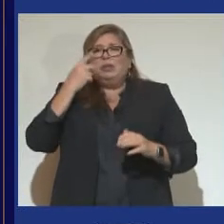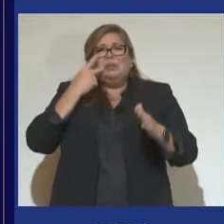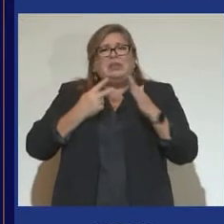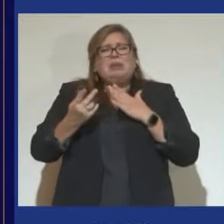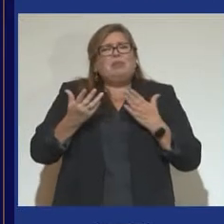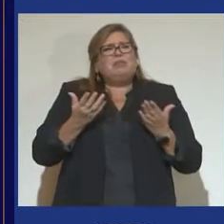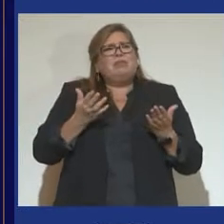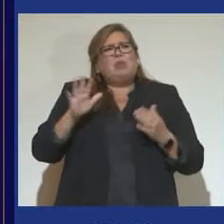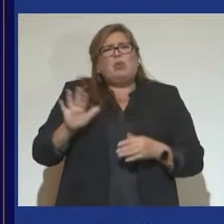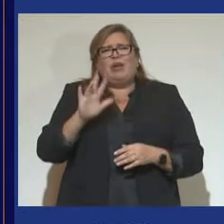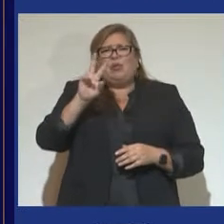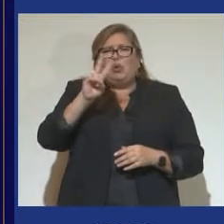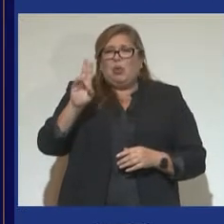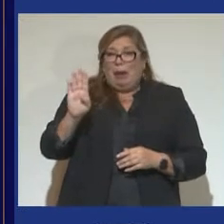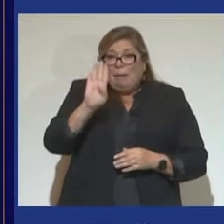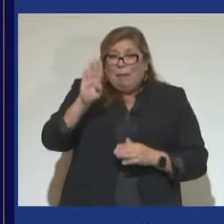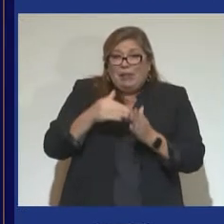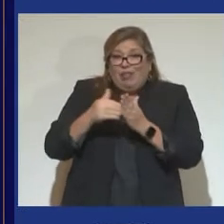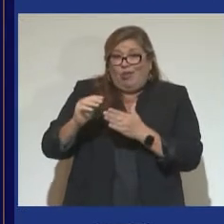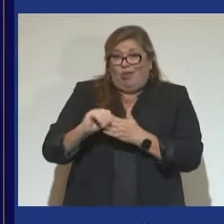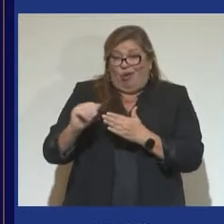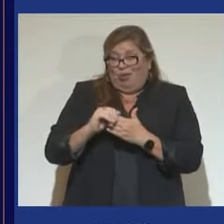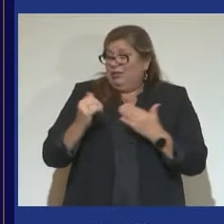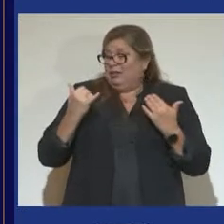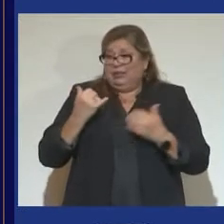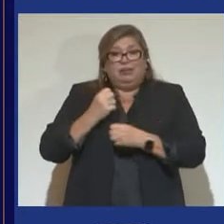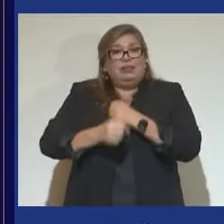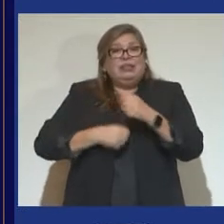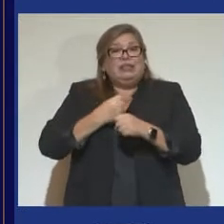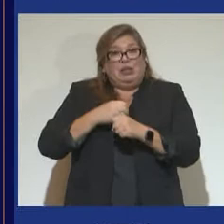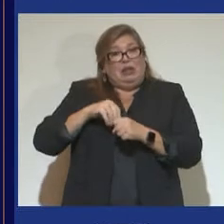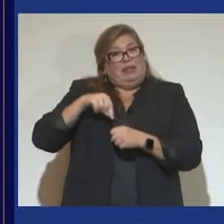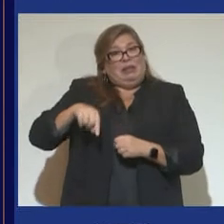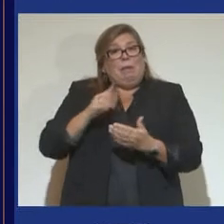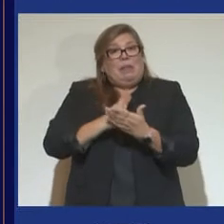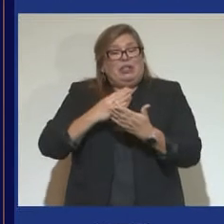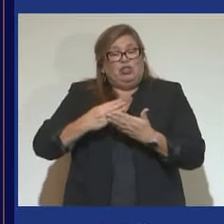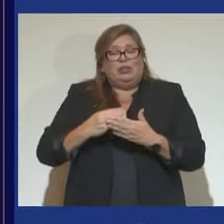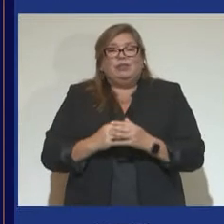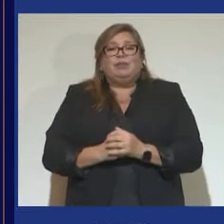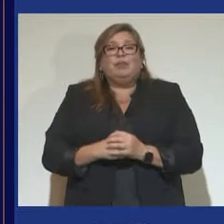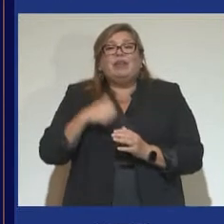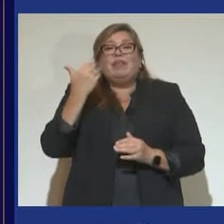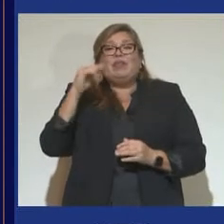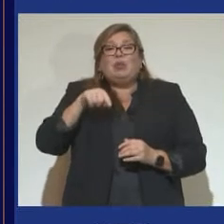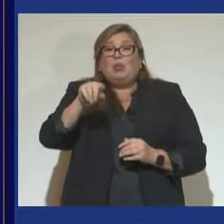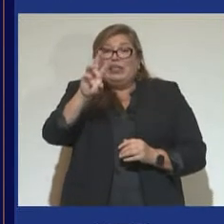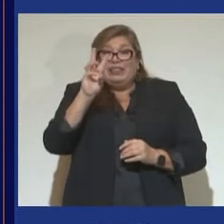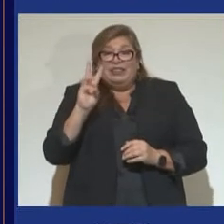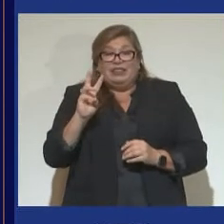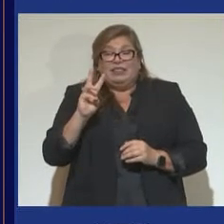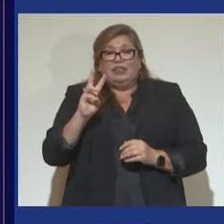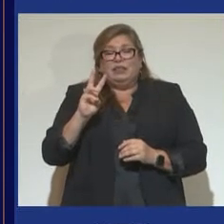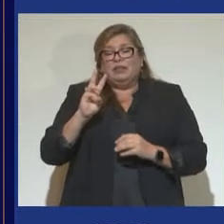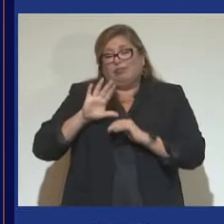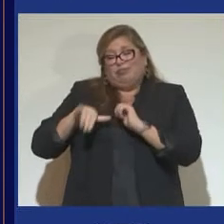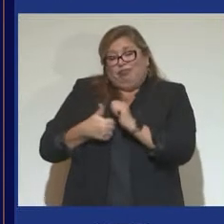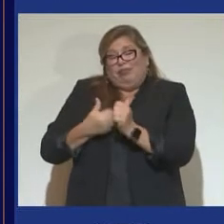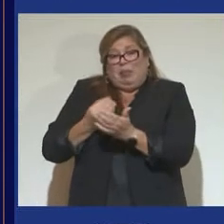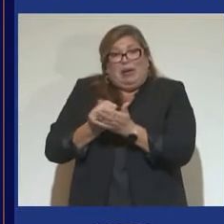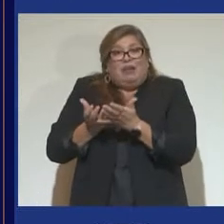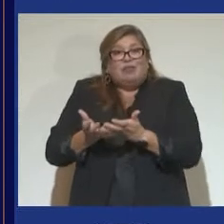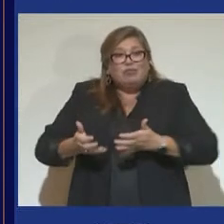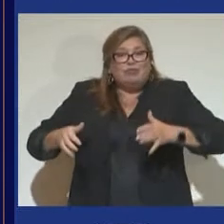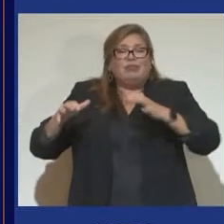estamos proyectando de 222 mil millones de dólares que es un récord en este presupuesto 15 puntos 6 mil millones es el